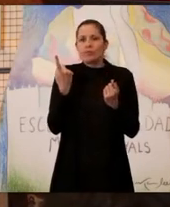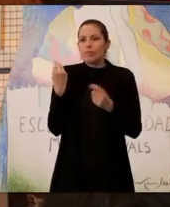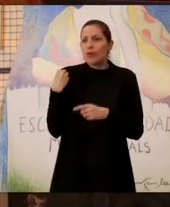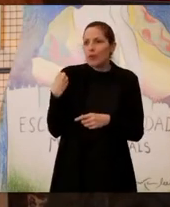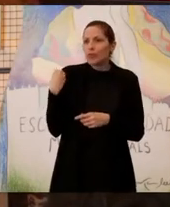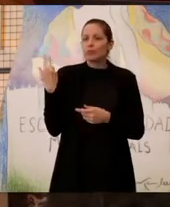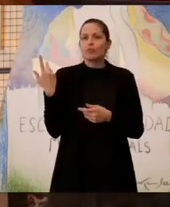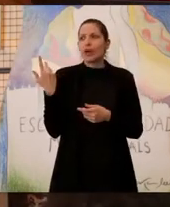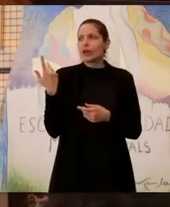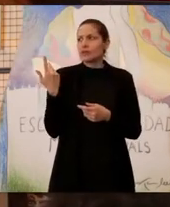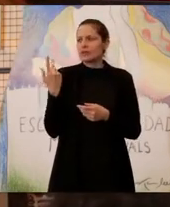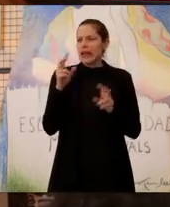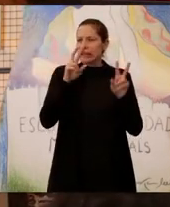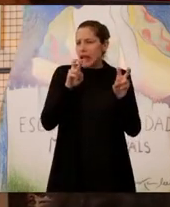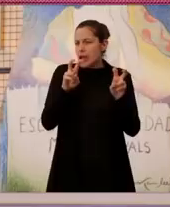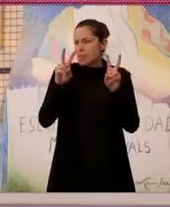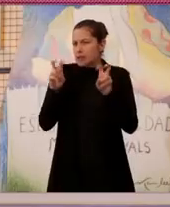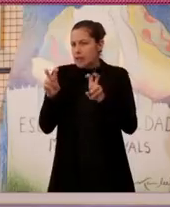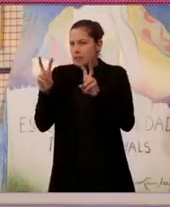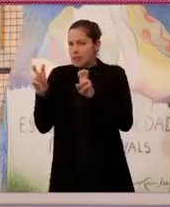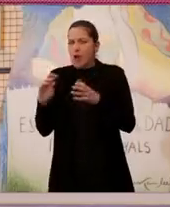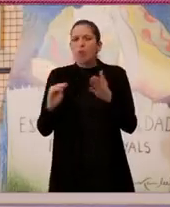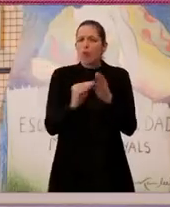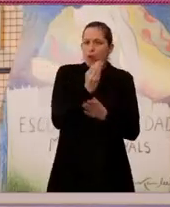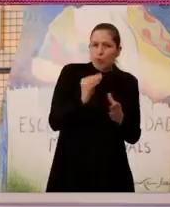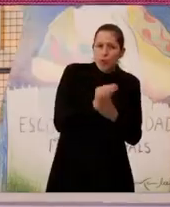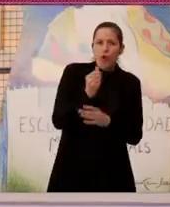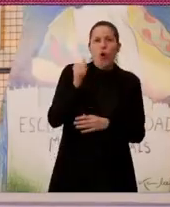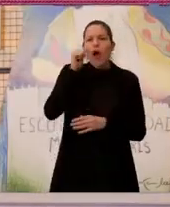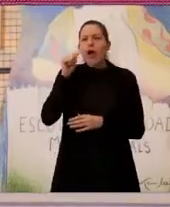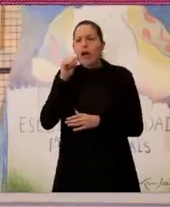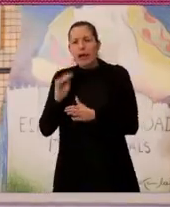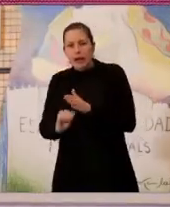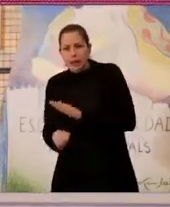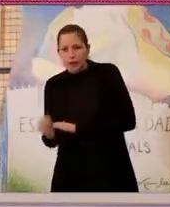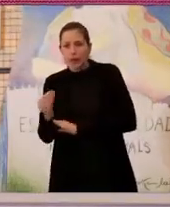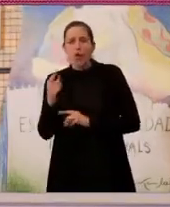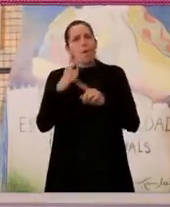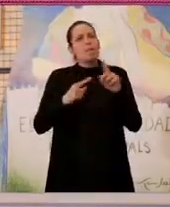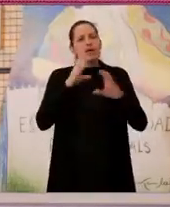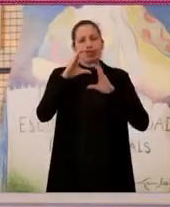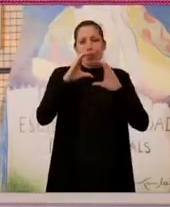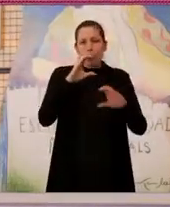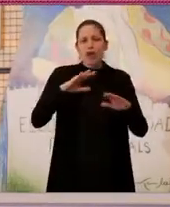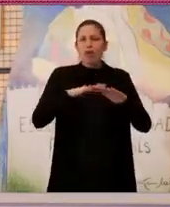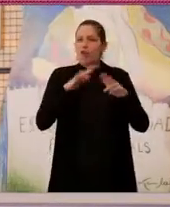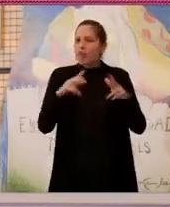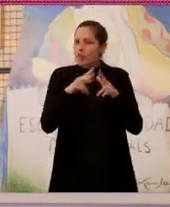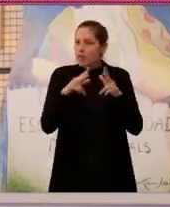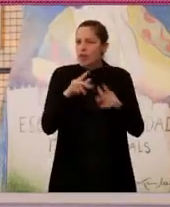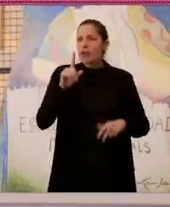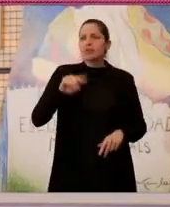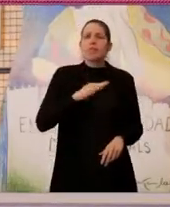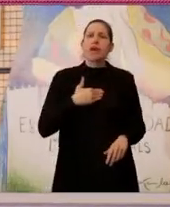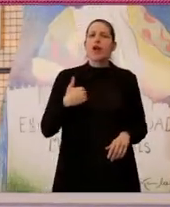alguna pregunta hay varios temas sobre la mesa la producción la reproducción los medios de comunicación y las redes sociales y el papel que Jugamos en